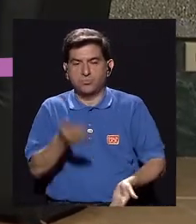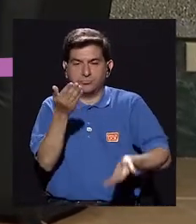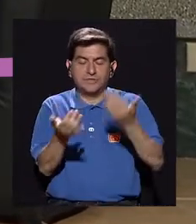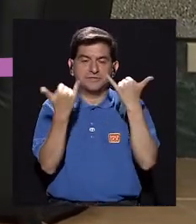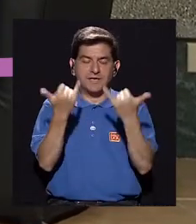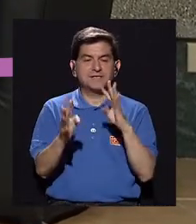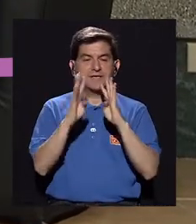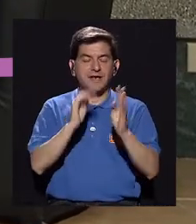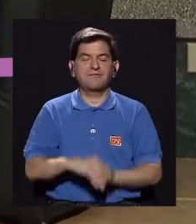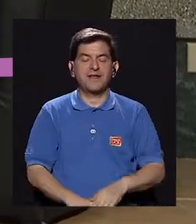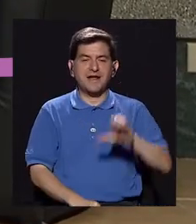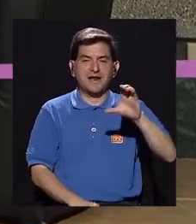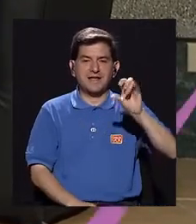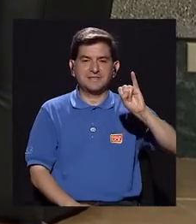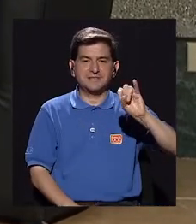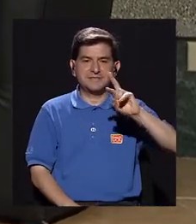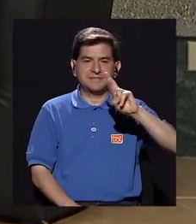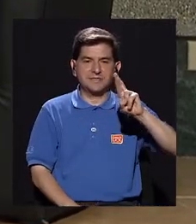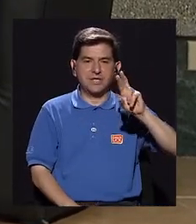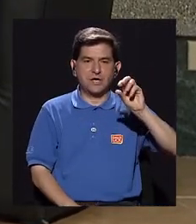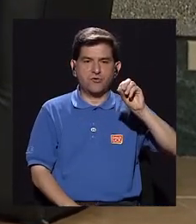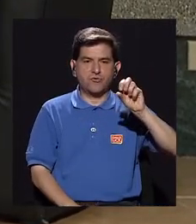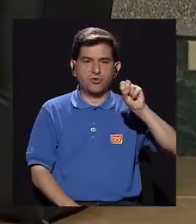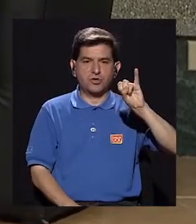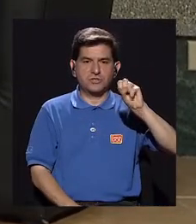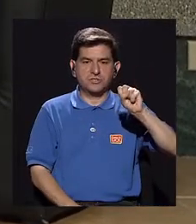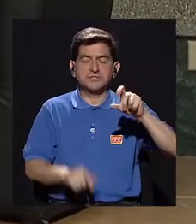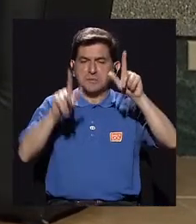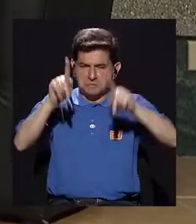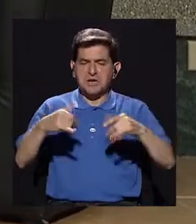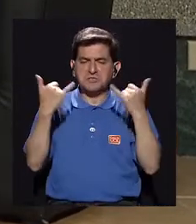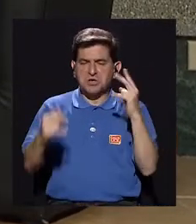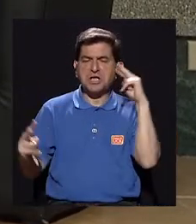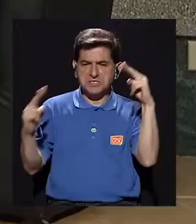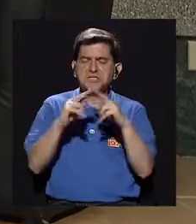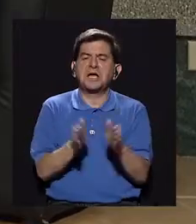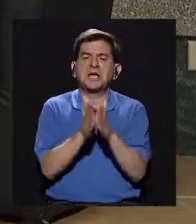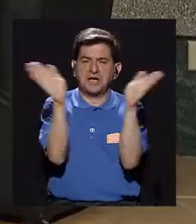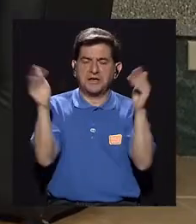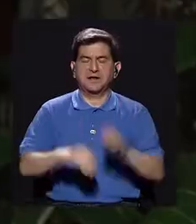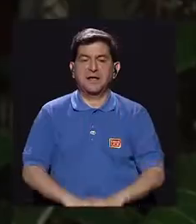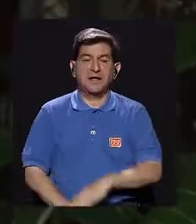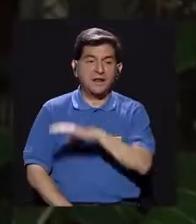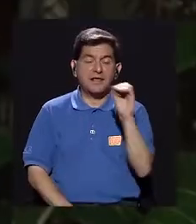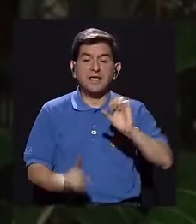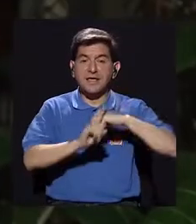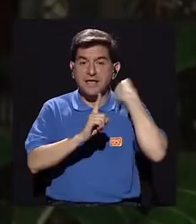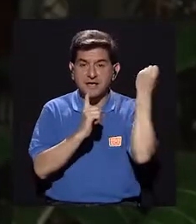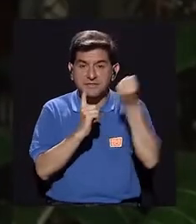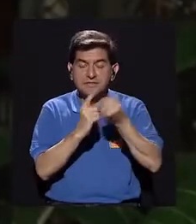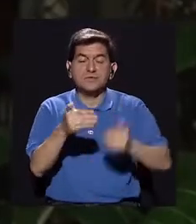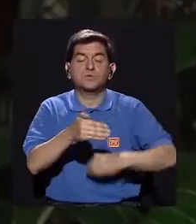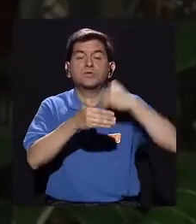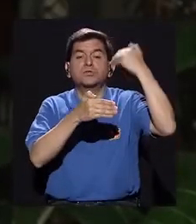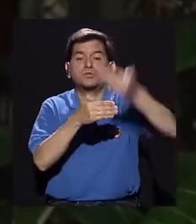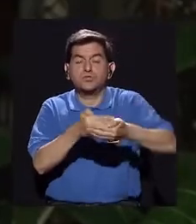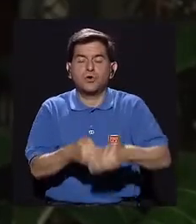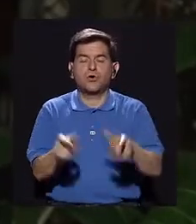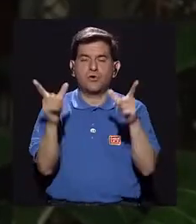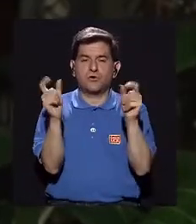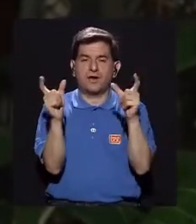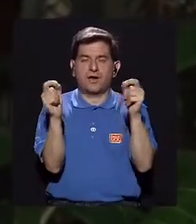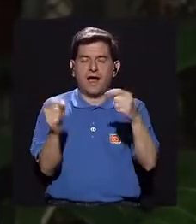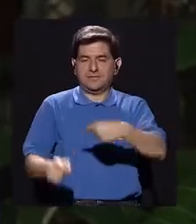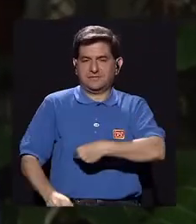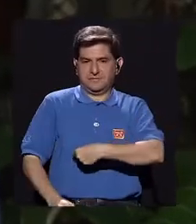puede llevar a lo que hablamos de cirrosis, que es el término que tal vez se conoce más en general, y un estadio más allá, que